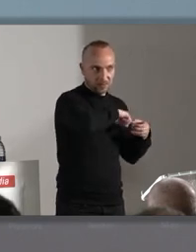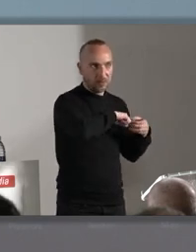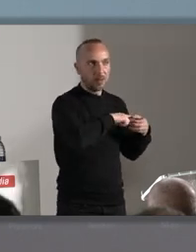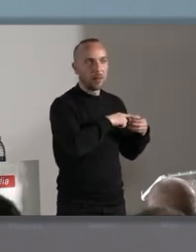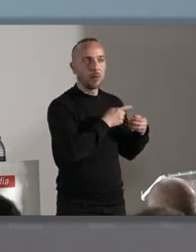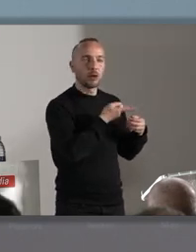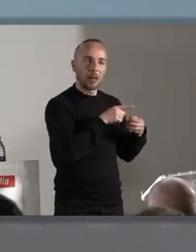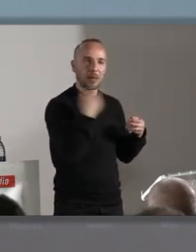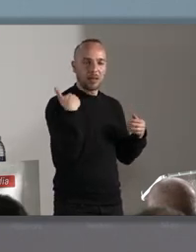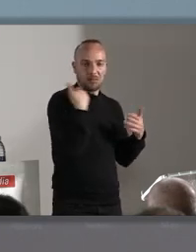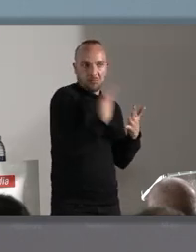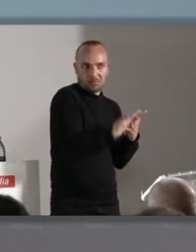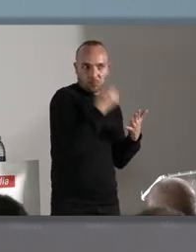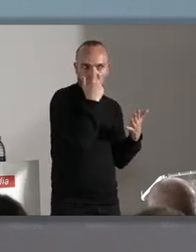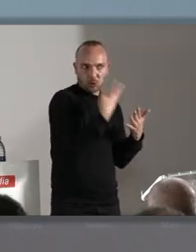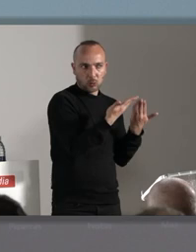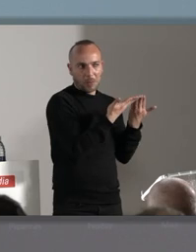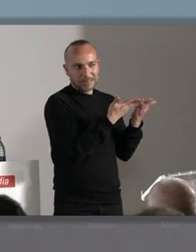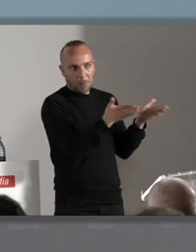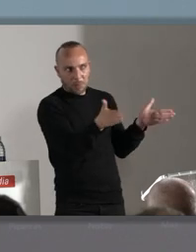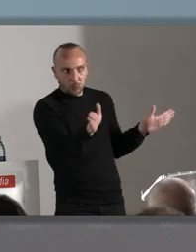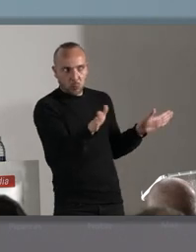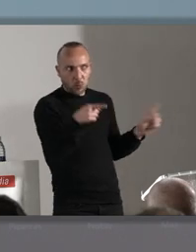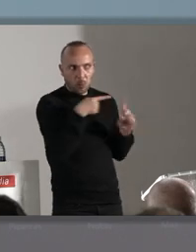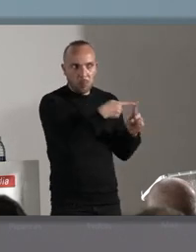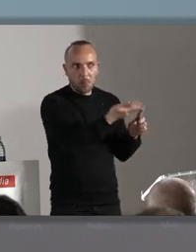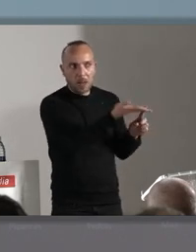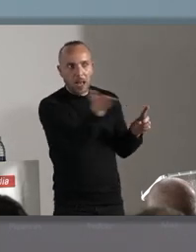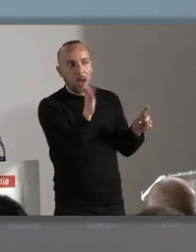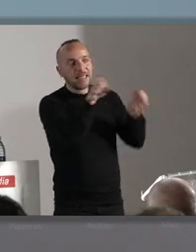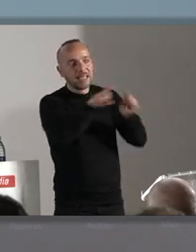digamos, estos últimos años, digamos, de que otras entidades